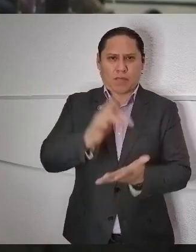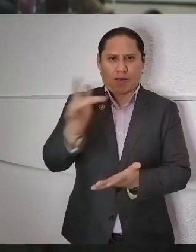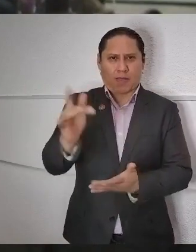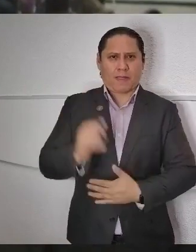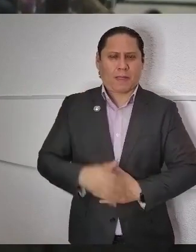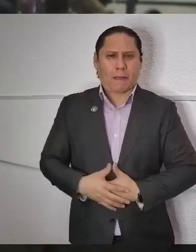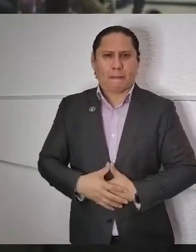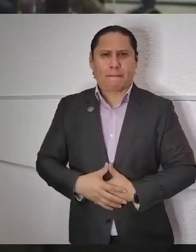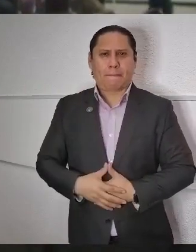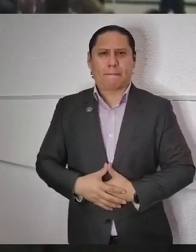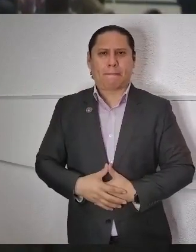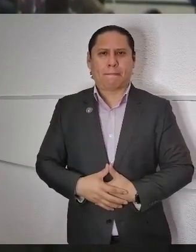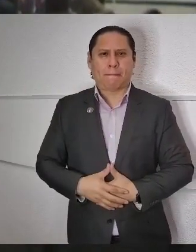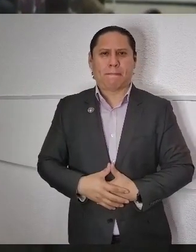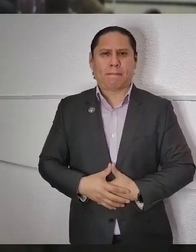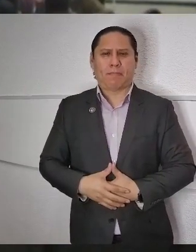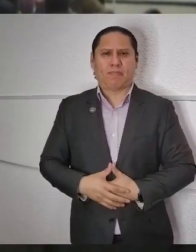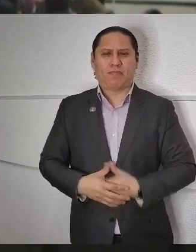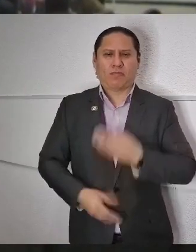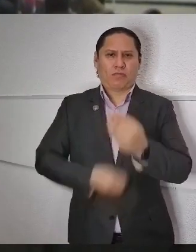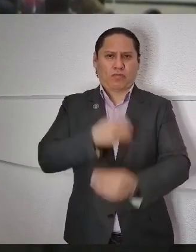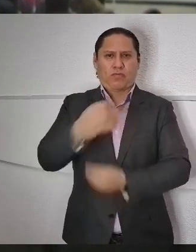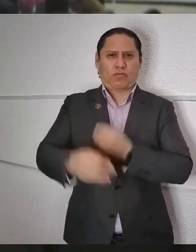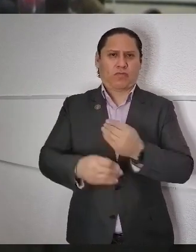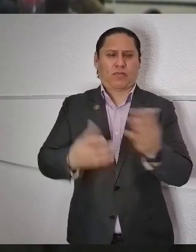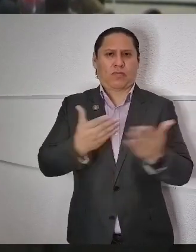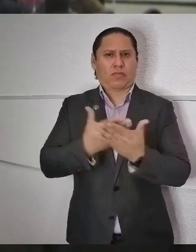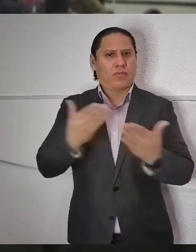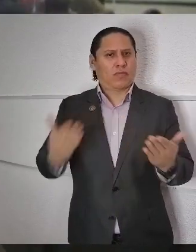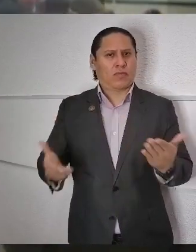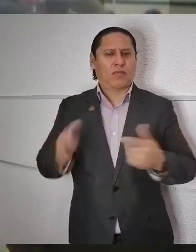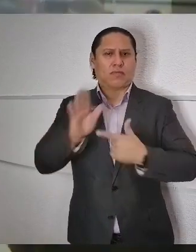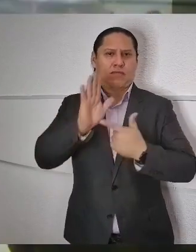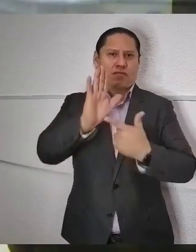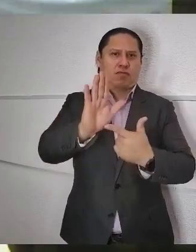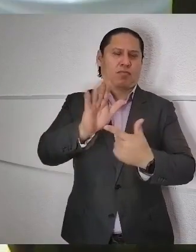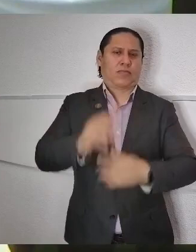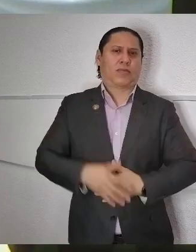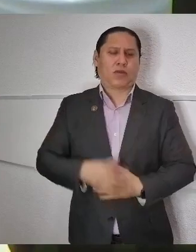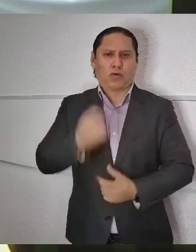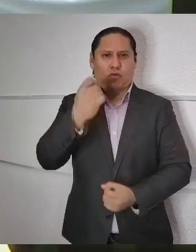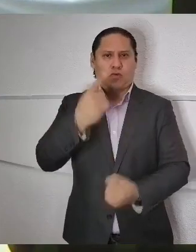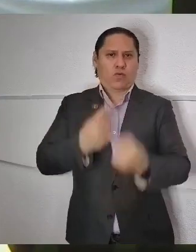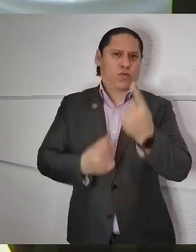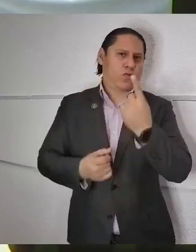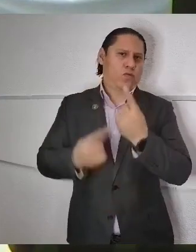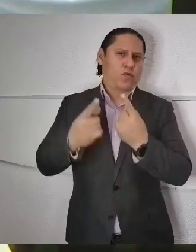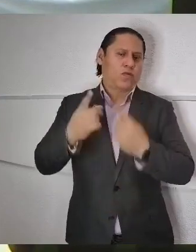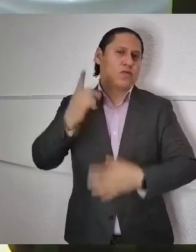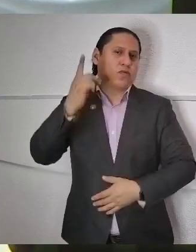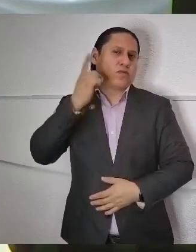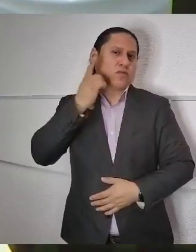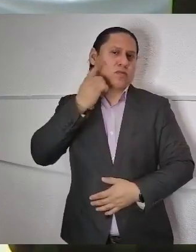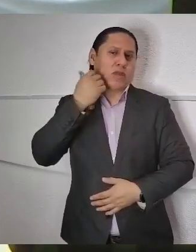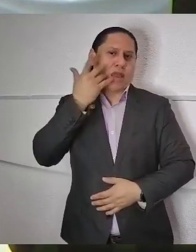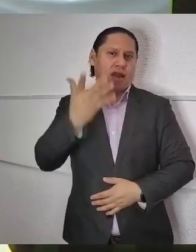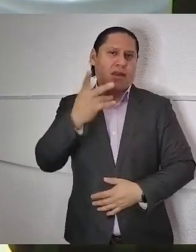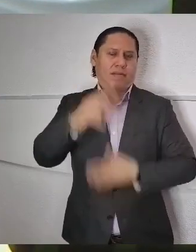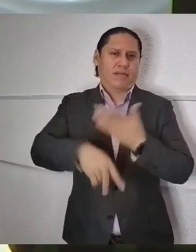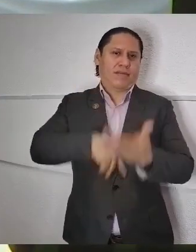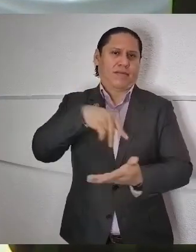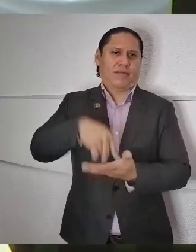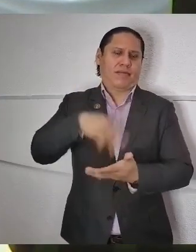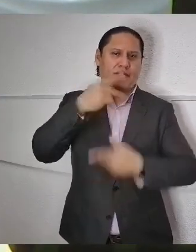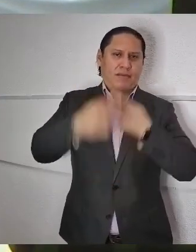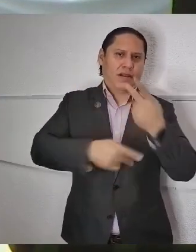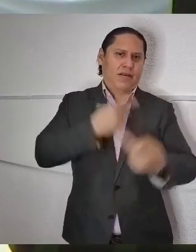diputada secretaria. Está a discusión el dictamen presentado. Si alguna o alguno de los legisladores desea